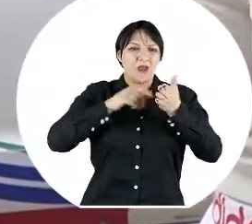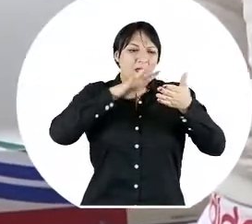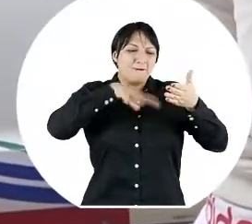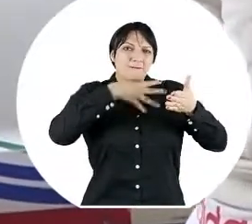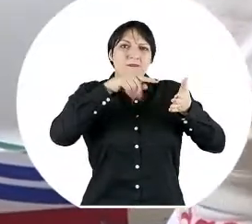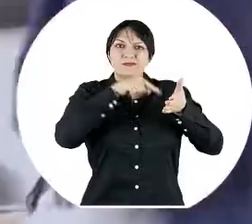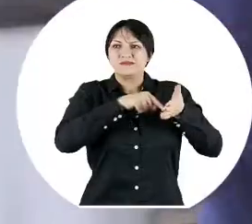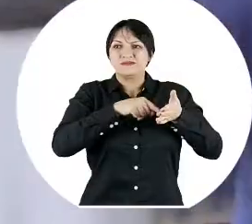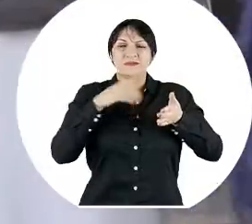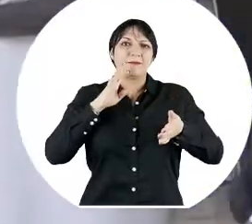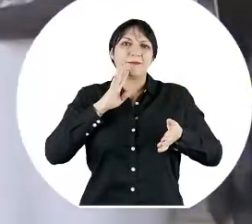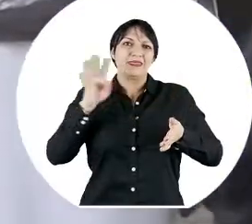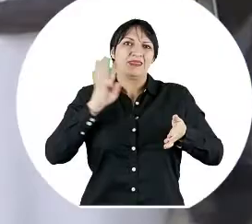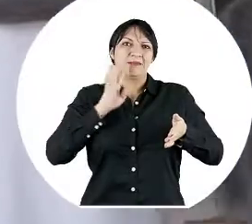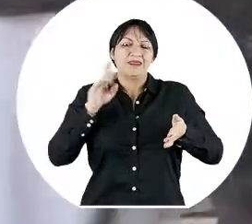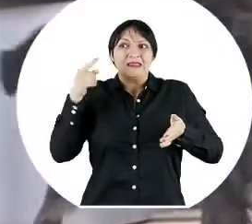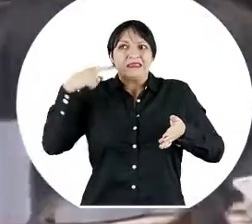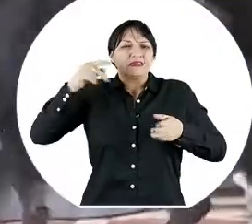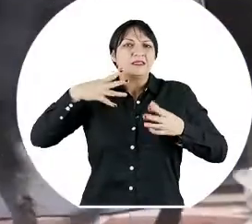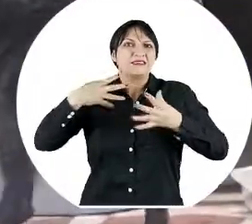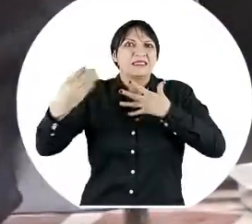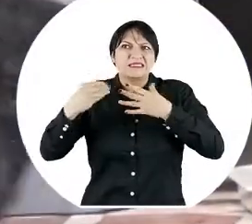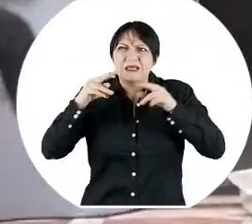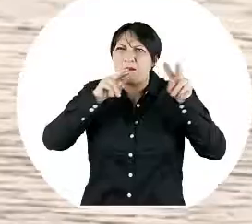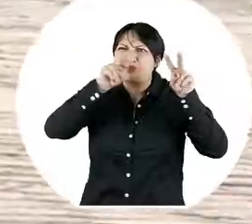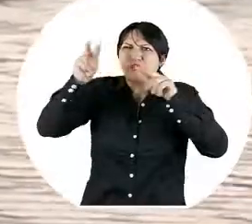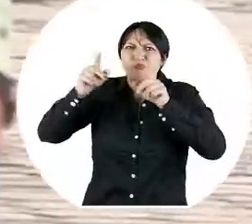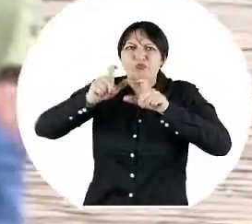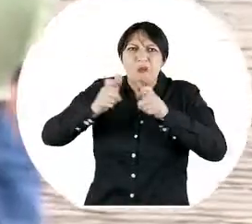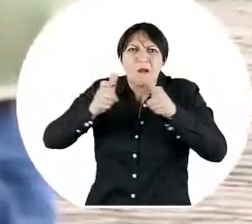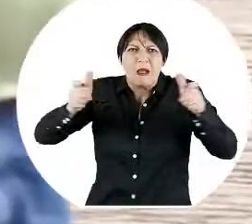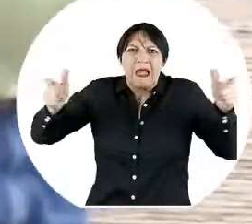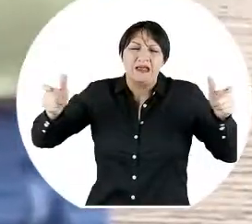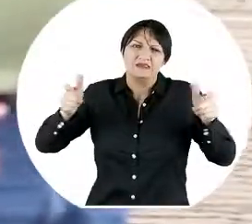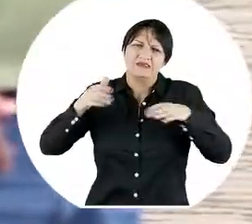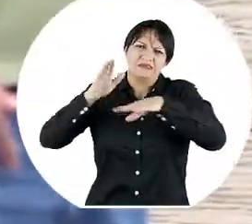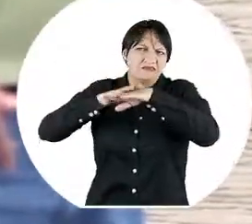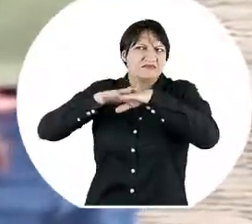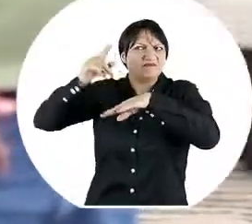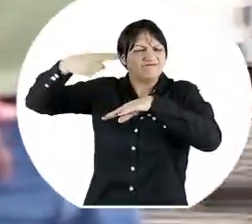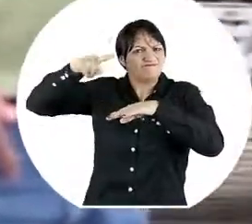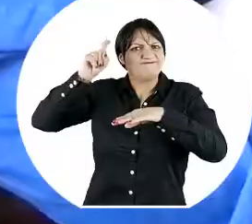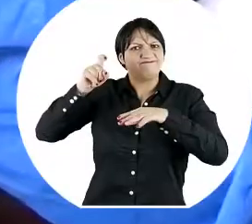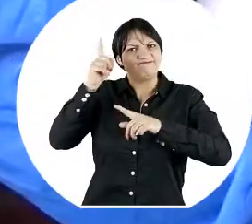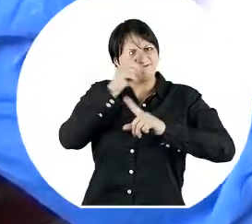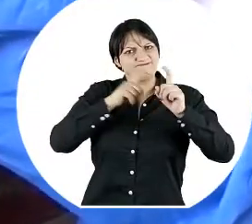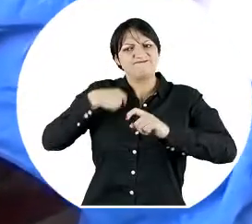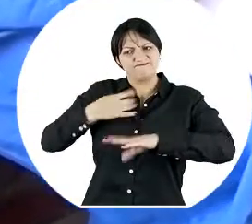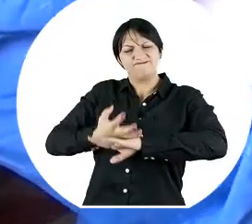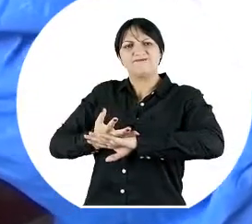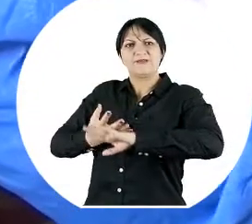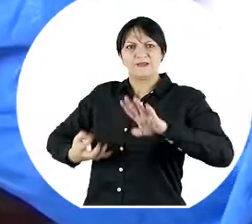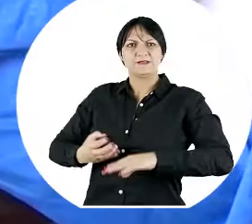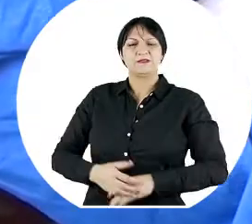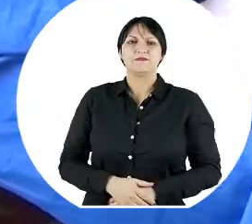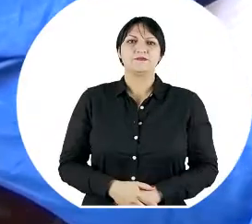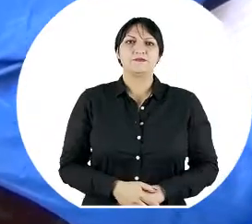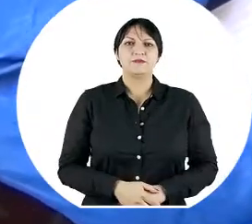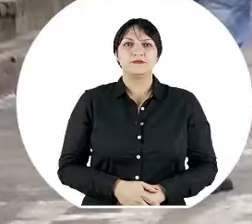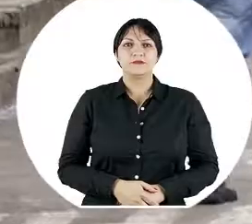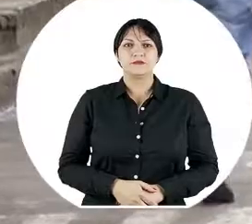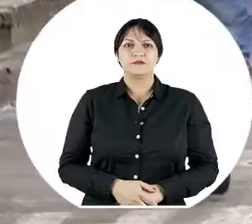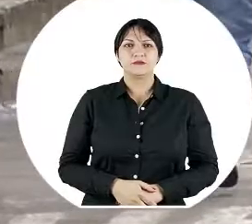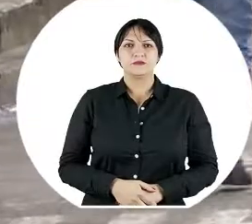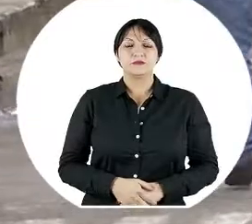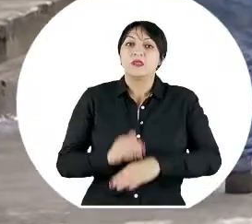porque Catambuco se ha contaminado demasiado. Y mire que ya pasamos de 100 casos, entonces vamos a ser exigentes